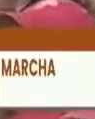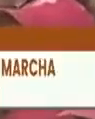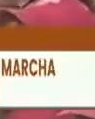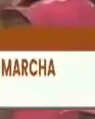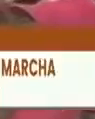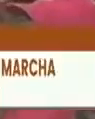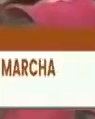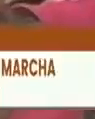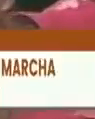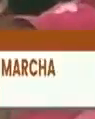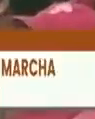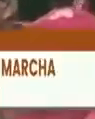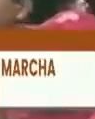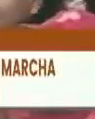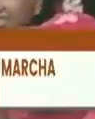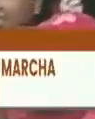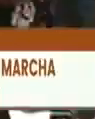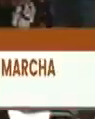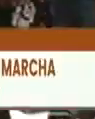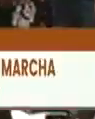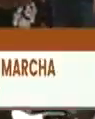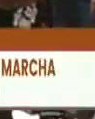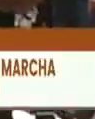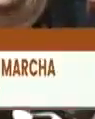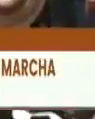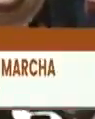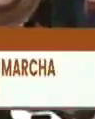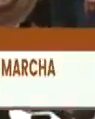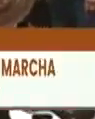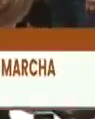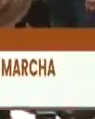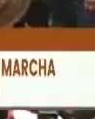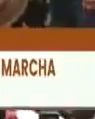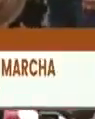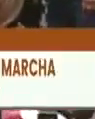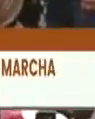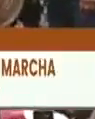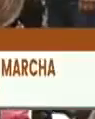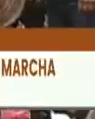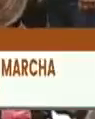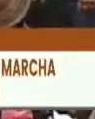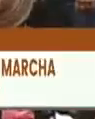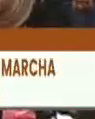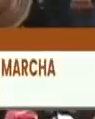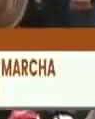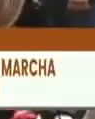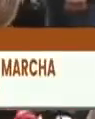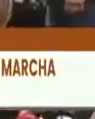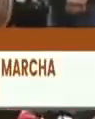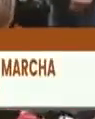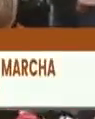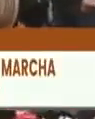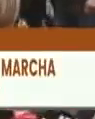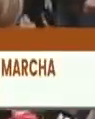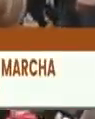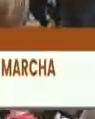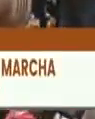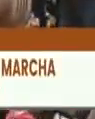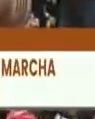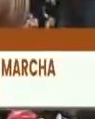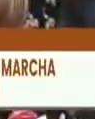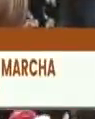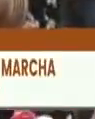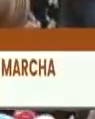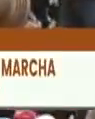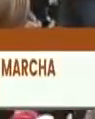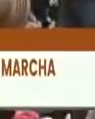Fíjense. Aquí en esta tarima está Kayla Rojas, líder de comunidad. ¿Dónde está?